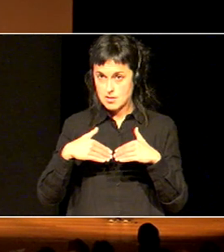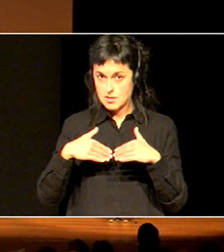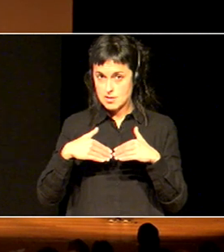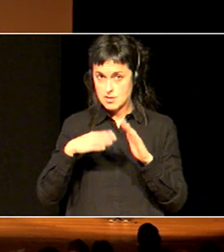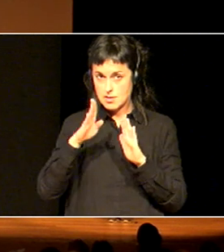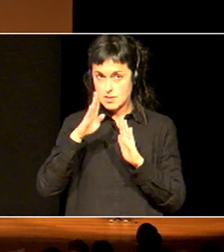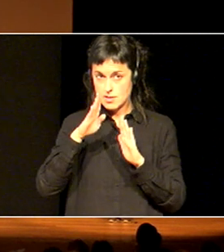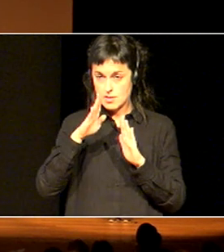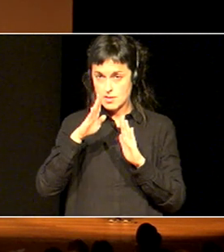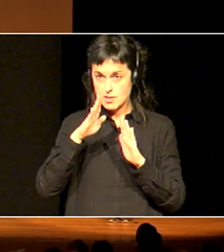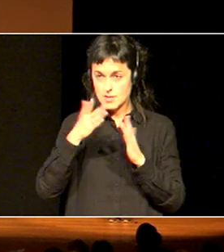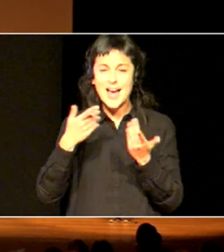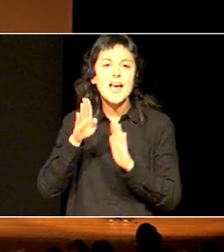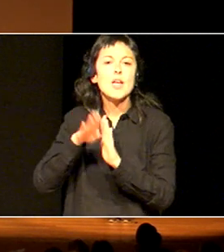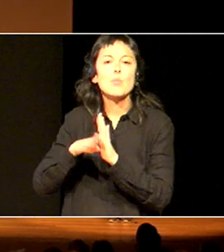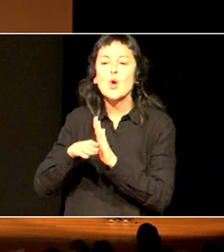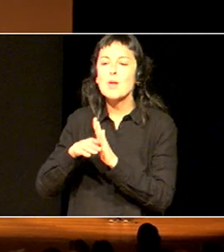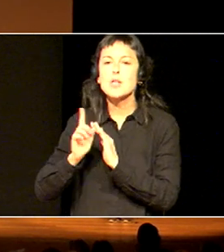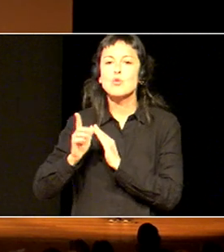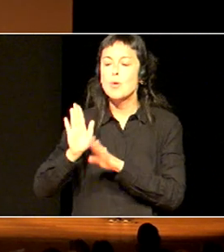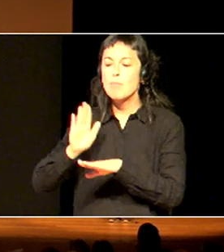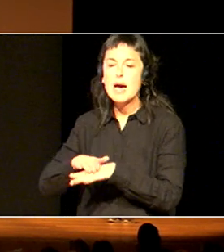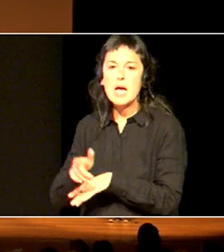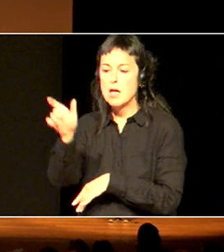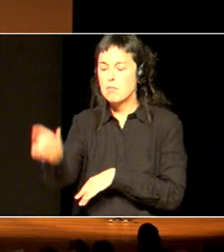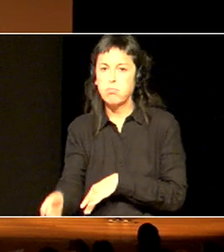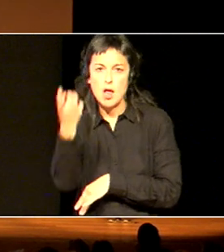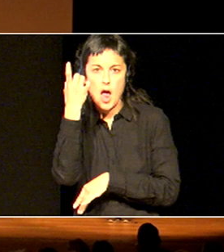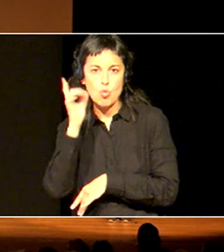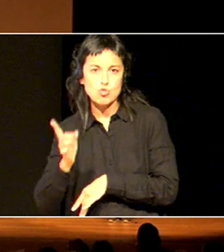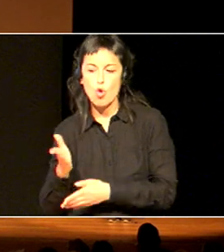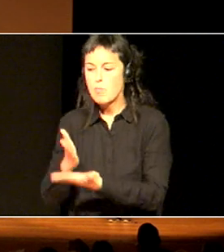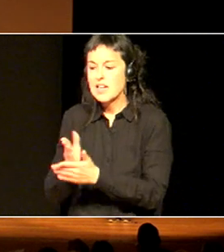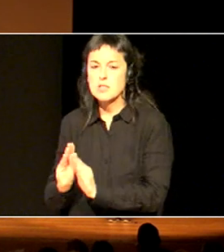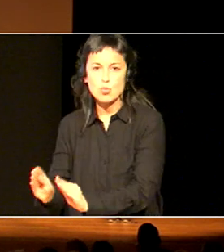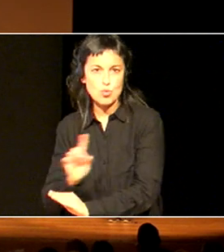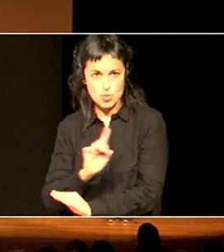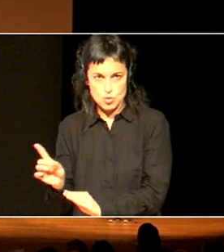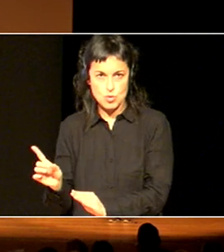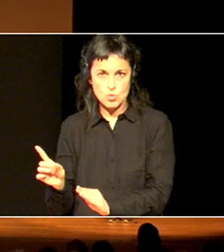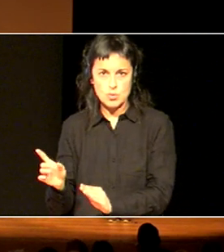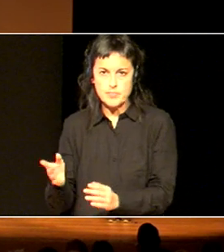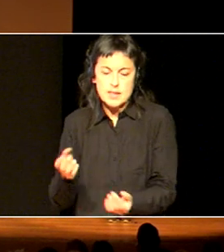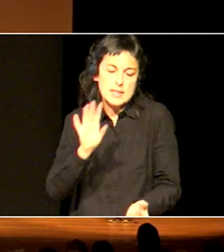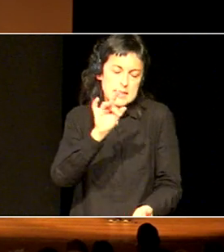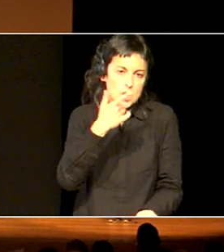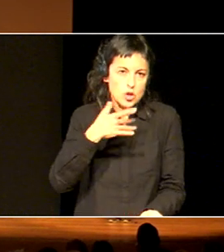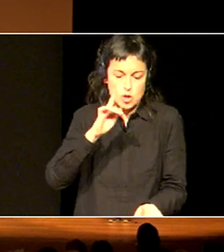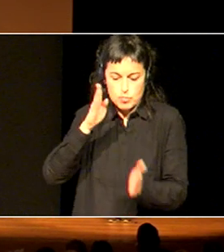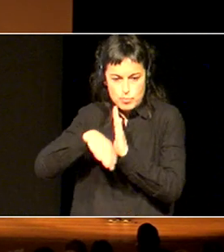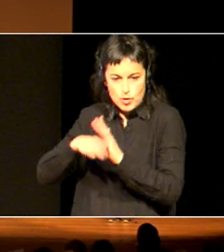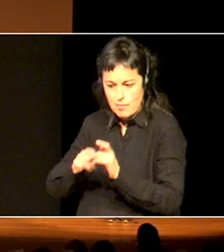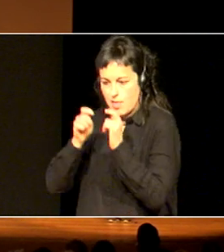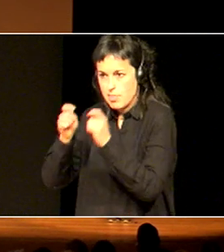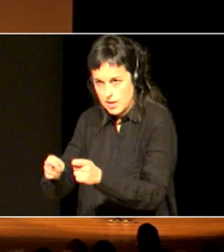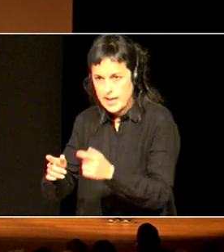horrena eta gela horretakoa. Zineko nire osatuz programa azkenean, noski ikasle batena da, bere familiarekin